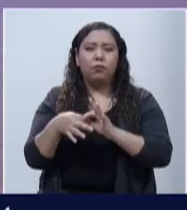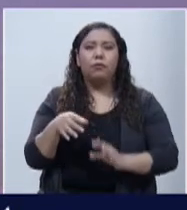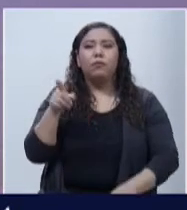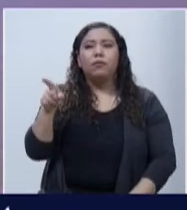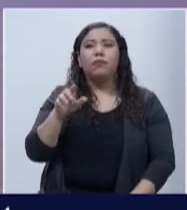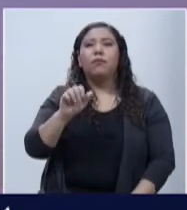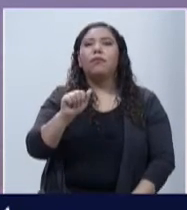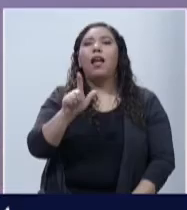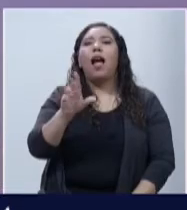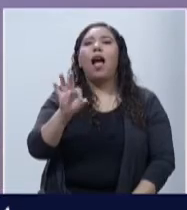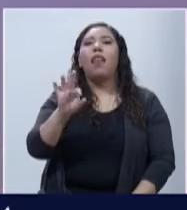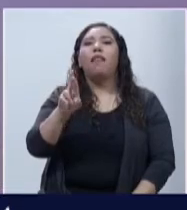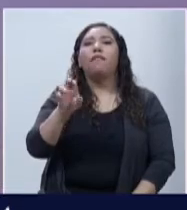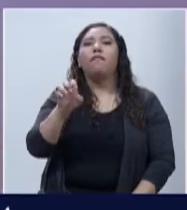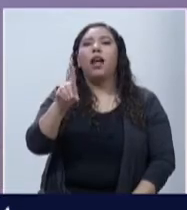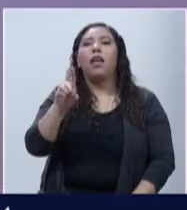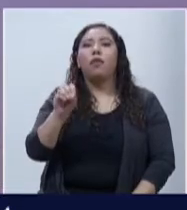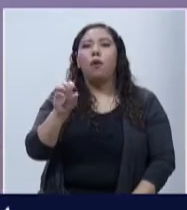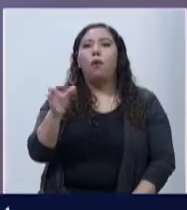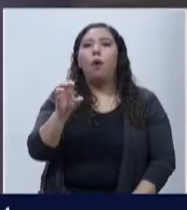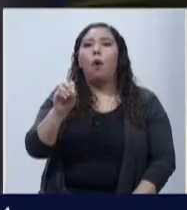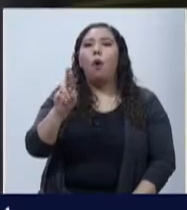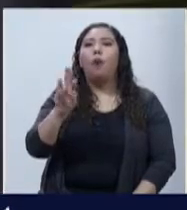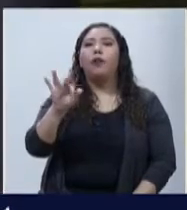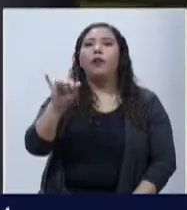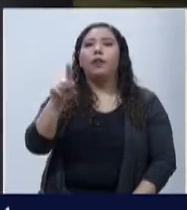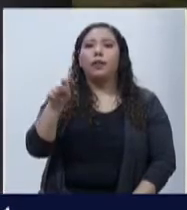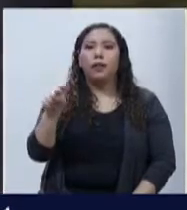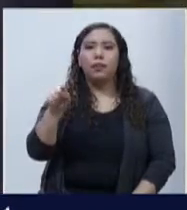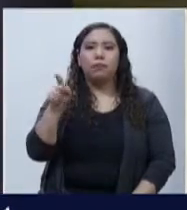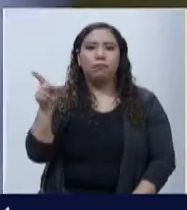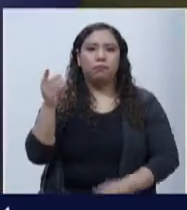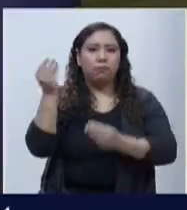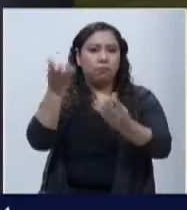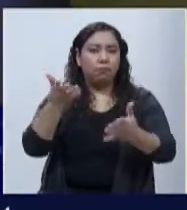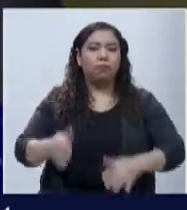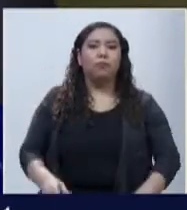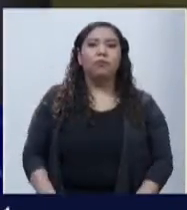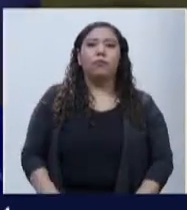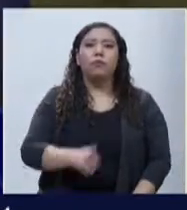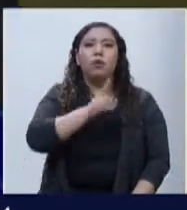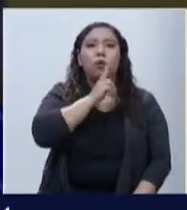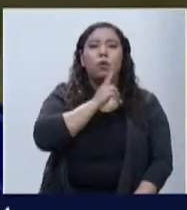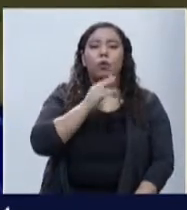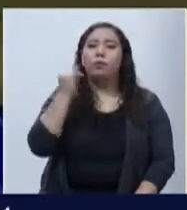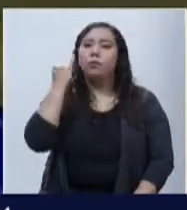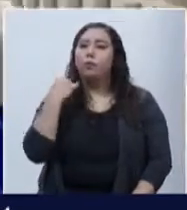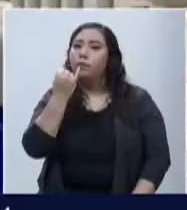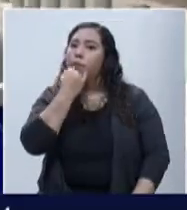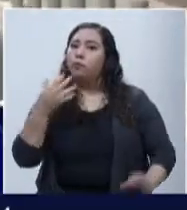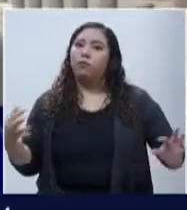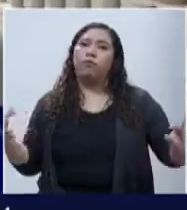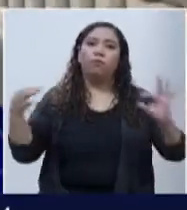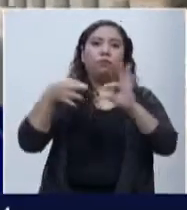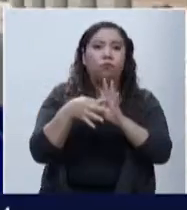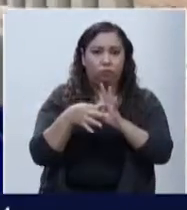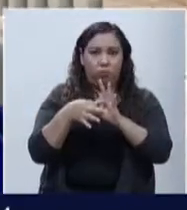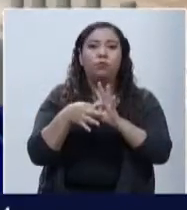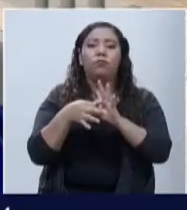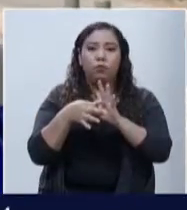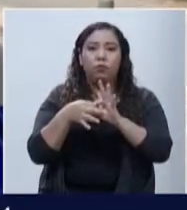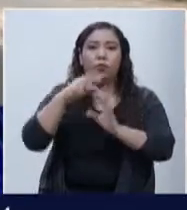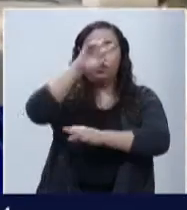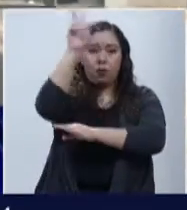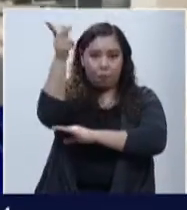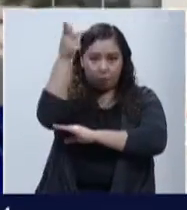continuó informando más la consolidación de las relaciones diplomáticas entre honduras e israel se concretan con la inauguración de la